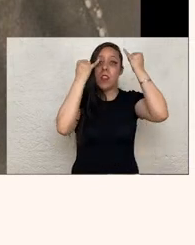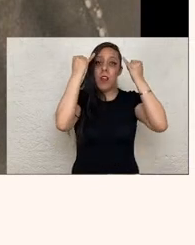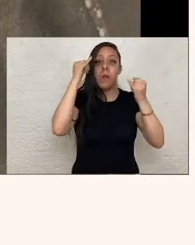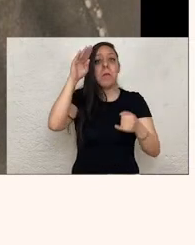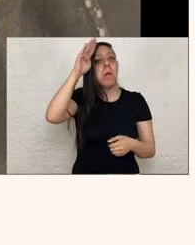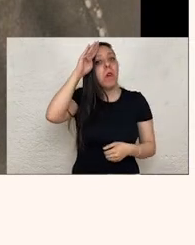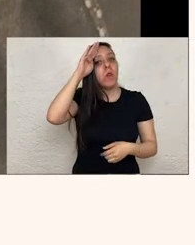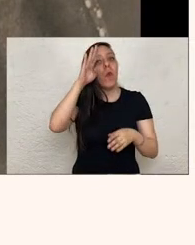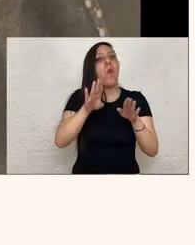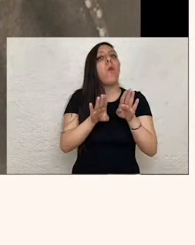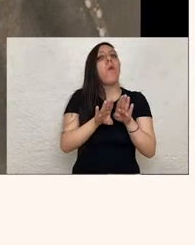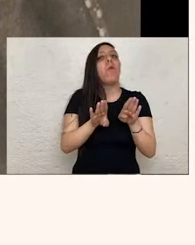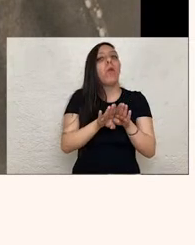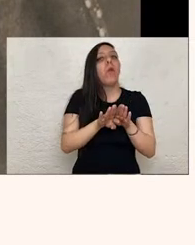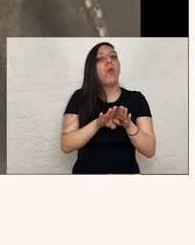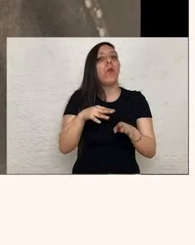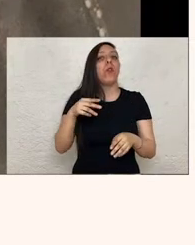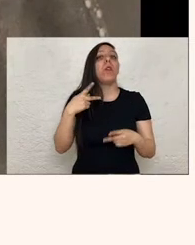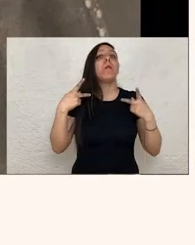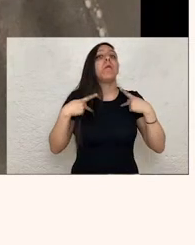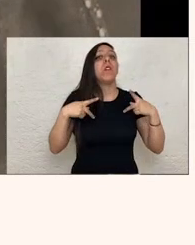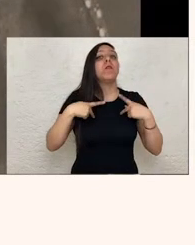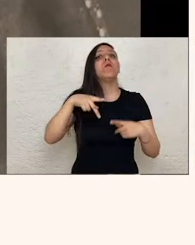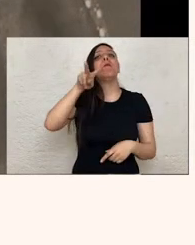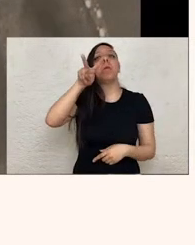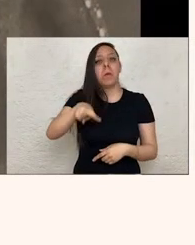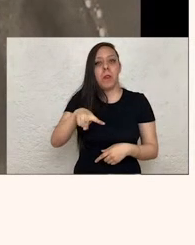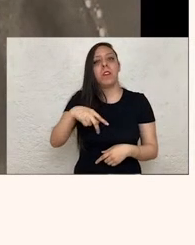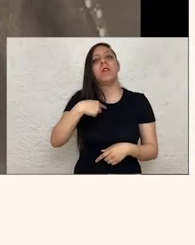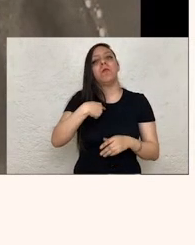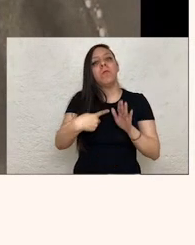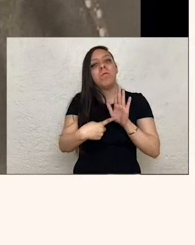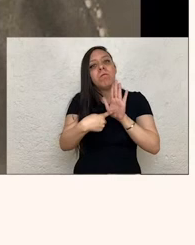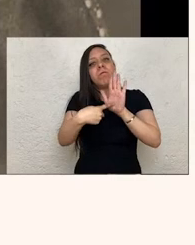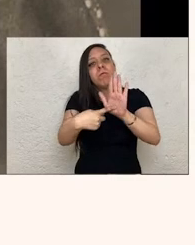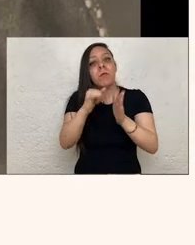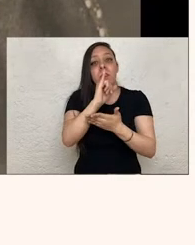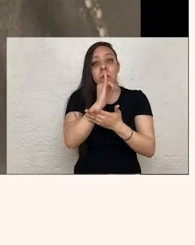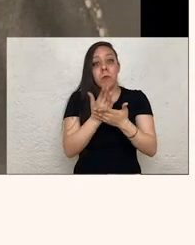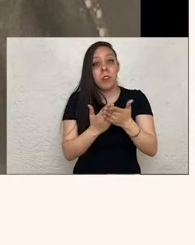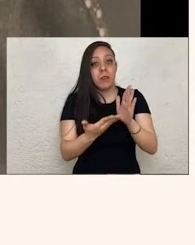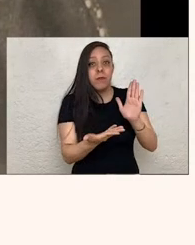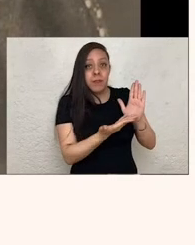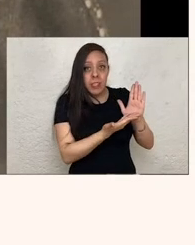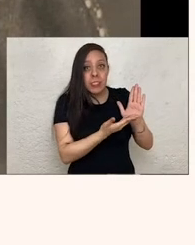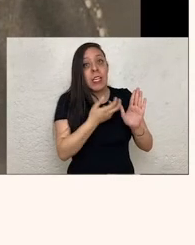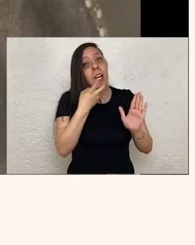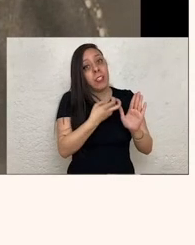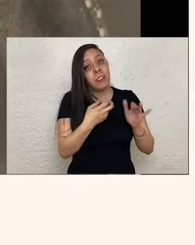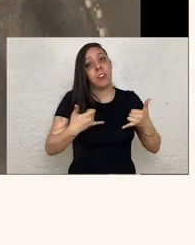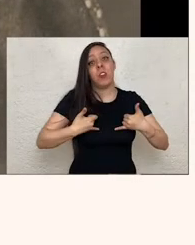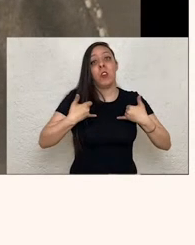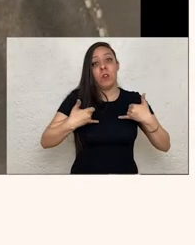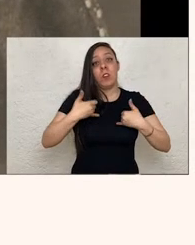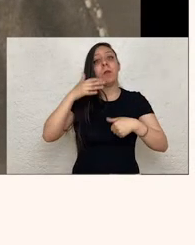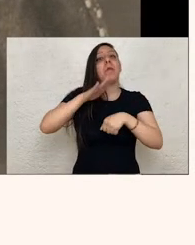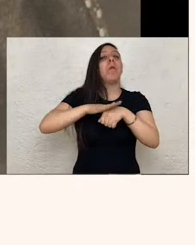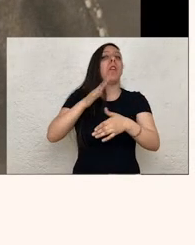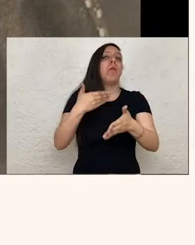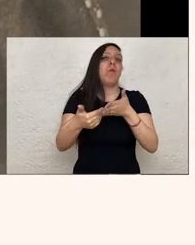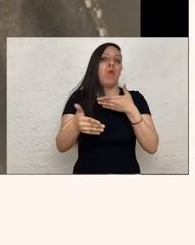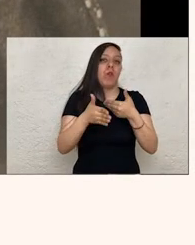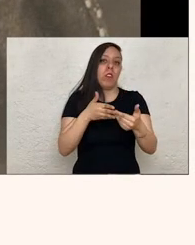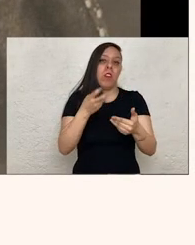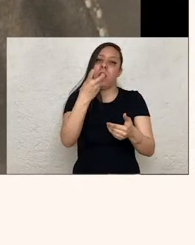imaginarla, envisionarla como una persona verdadera. Y es por eso que les enseño estas imágenes de estas muchachas